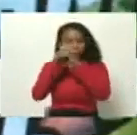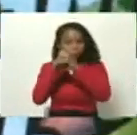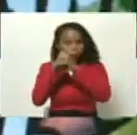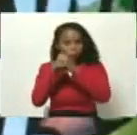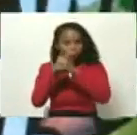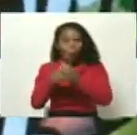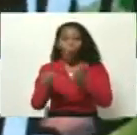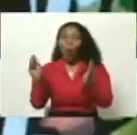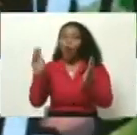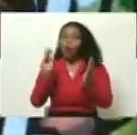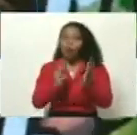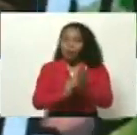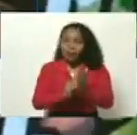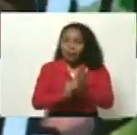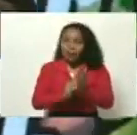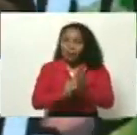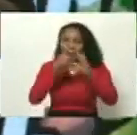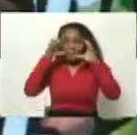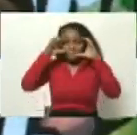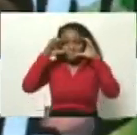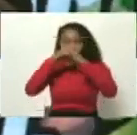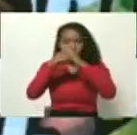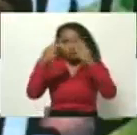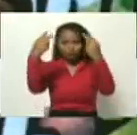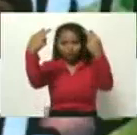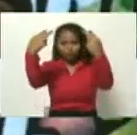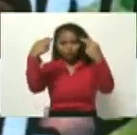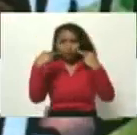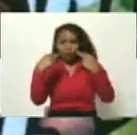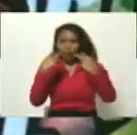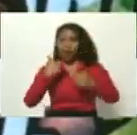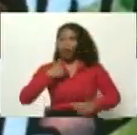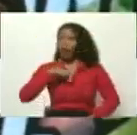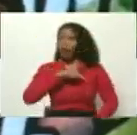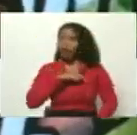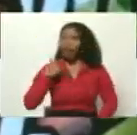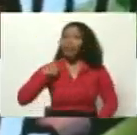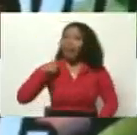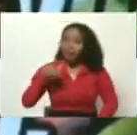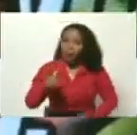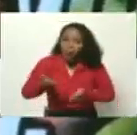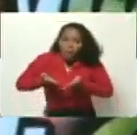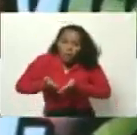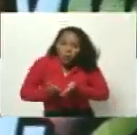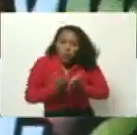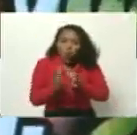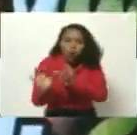Nos vuelven a poner en el ojo del huracán. Y nosotros tenemos que navegar unidos,